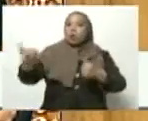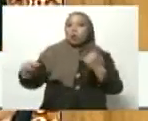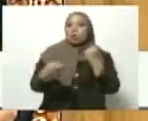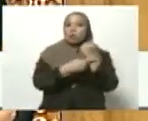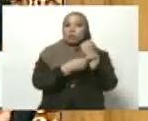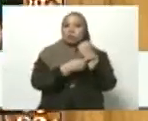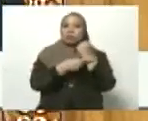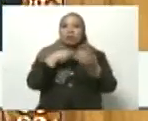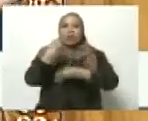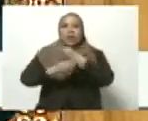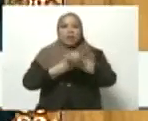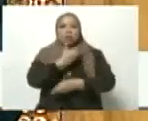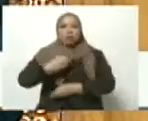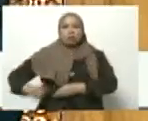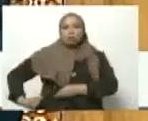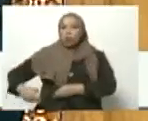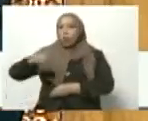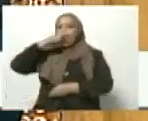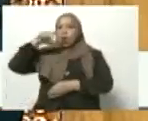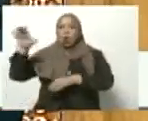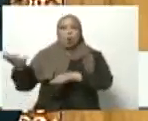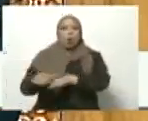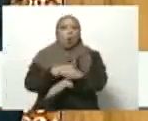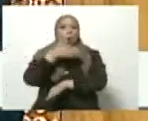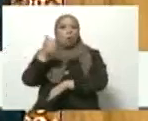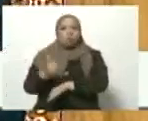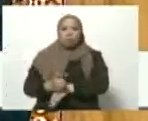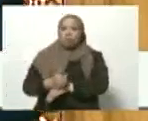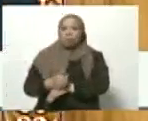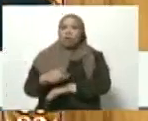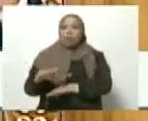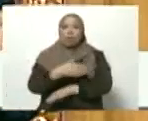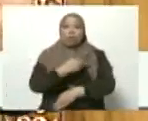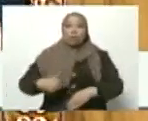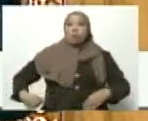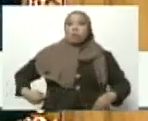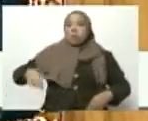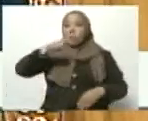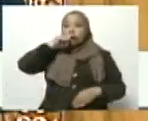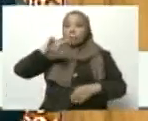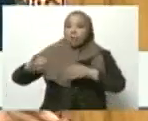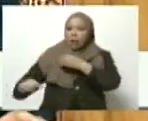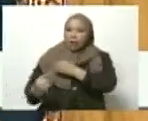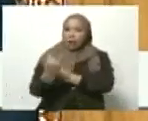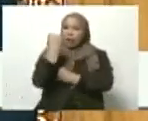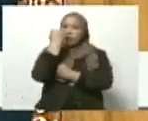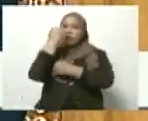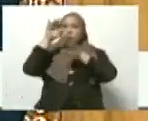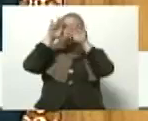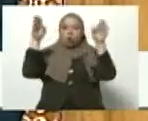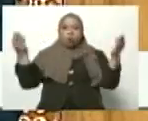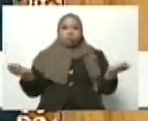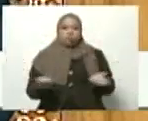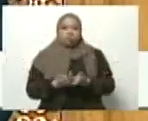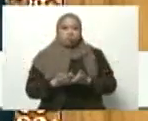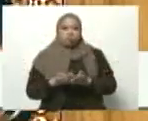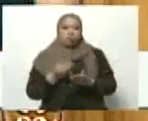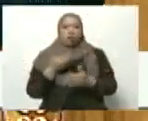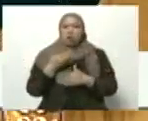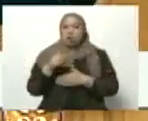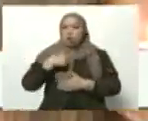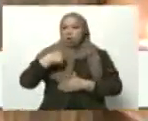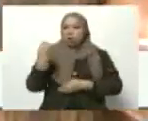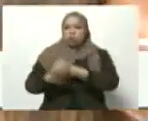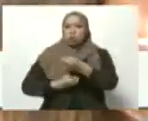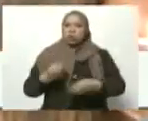del presidente Maduro, que toda esa operación fue planeada por Maduro para engañar al mundo, que no tiene nada que ver con eso, que fue Maduro.